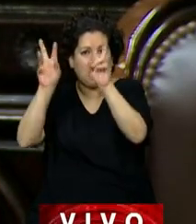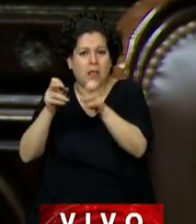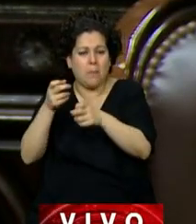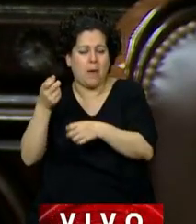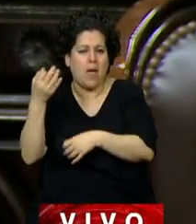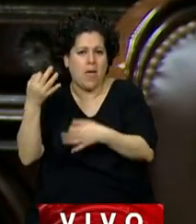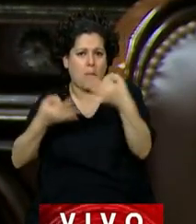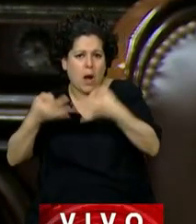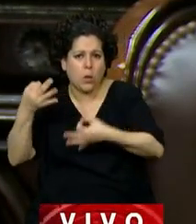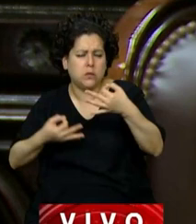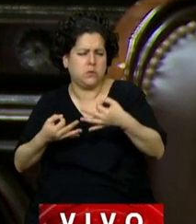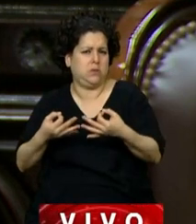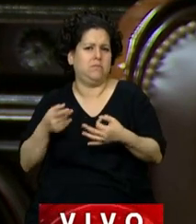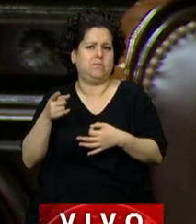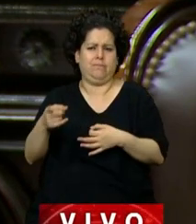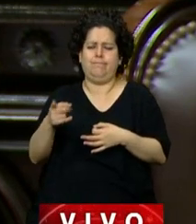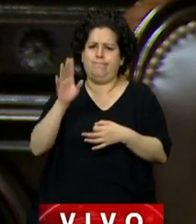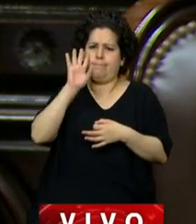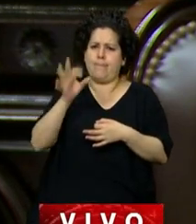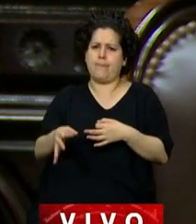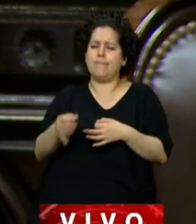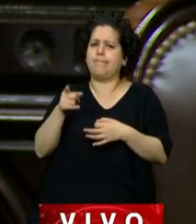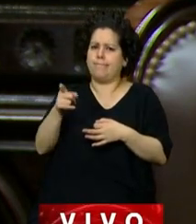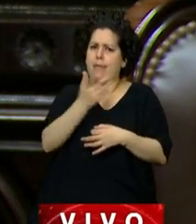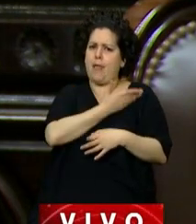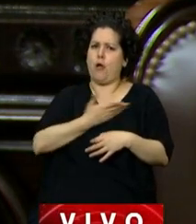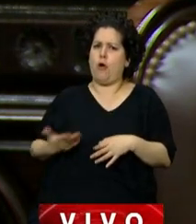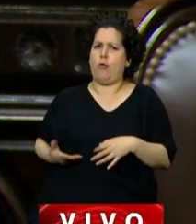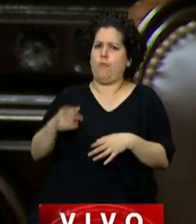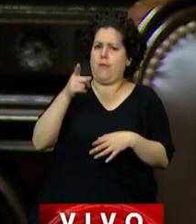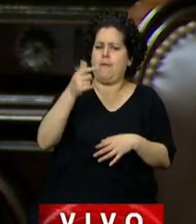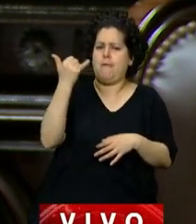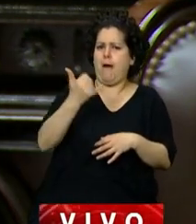este déficit. Es una muestra del desapego que tiene este gobierno